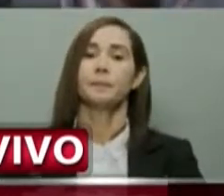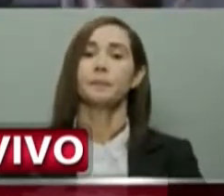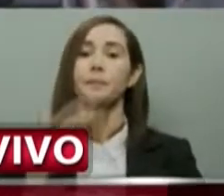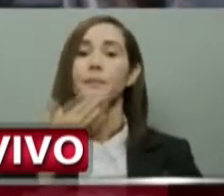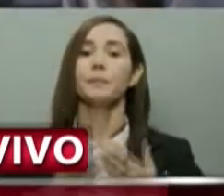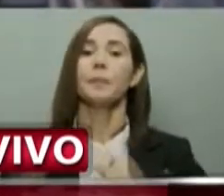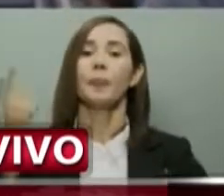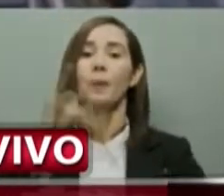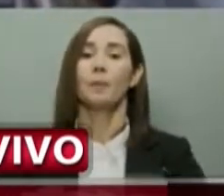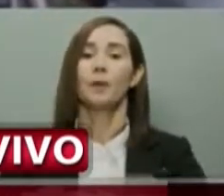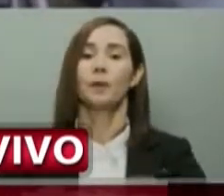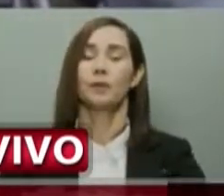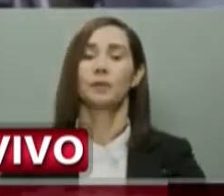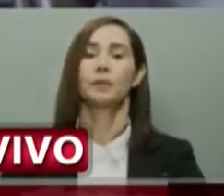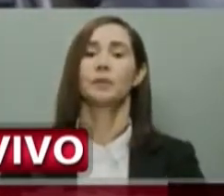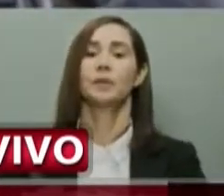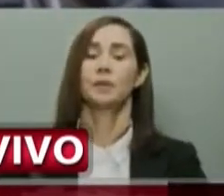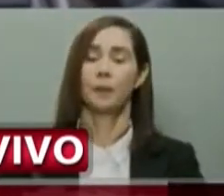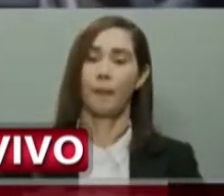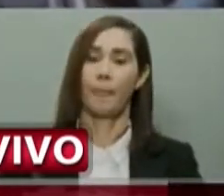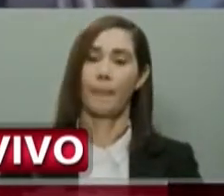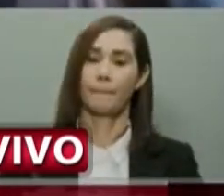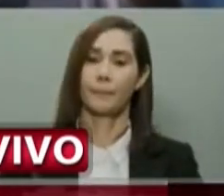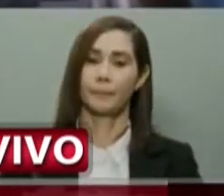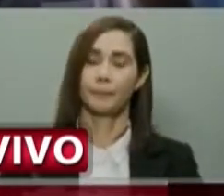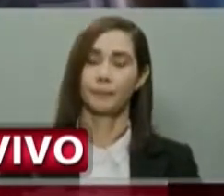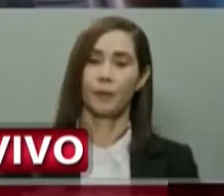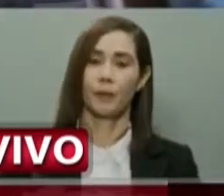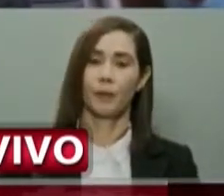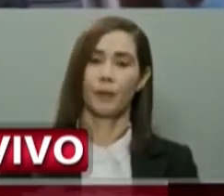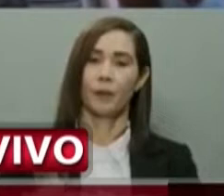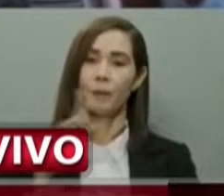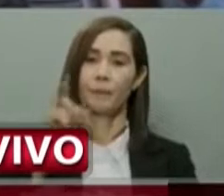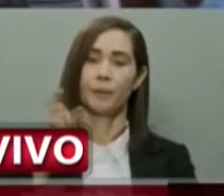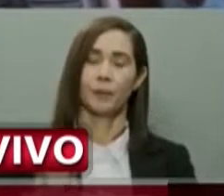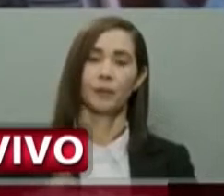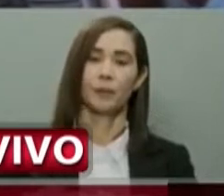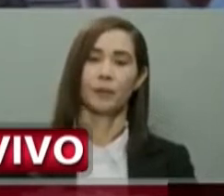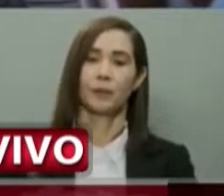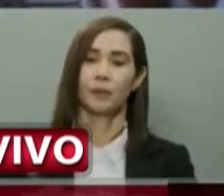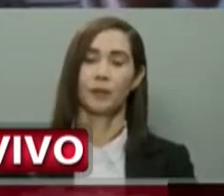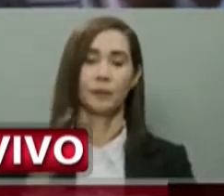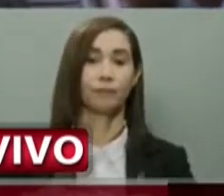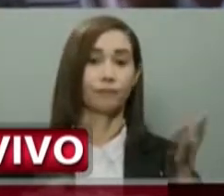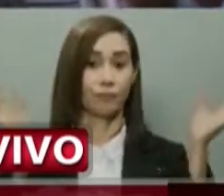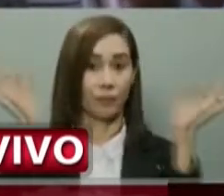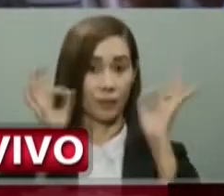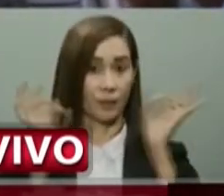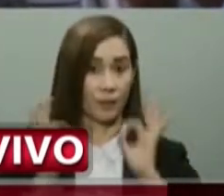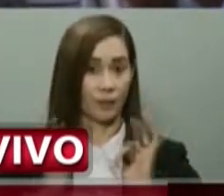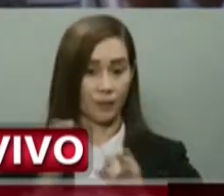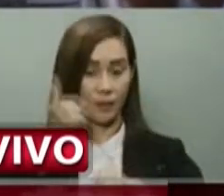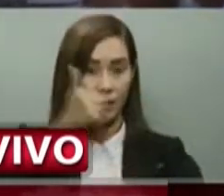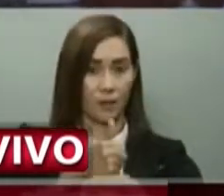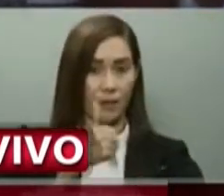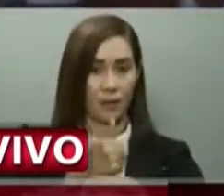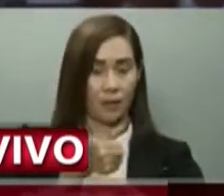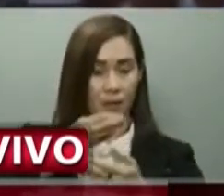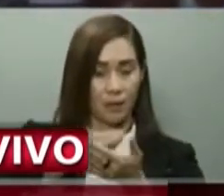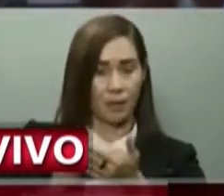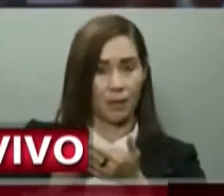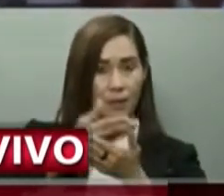Buenos días, señor presidente. Franklin Guerrero, DN Digital Multimedias. ¿De qué manera se va a implementar el subsidio al precio de